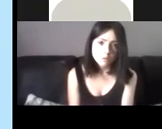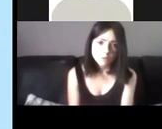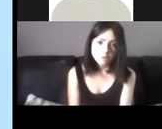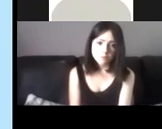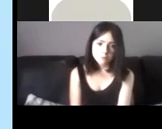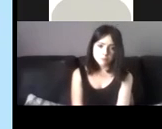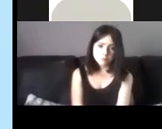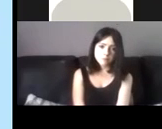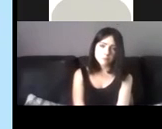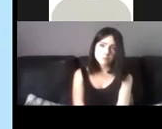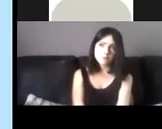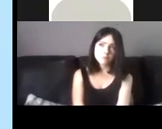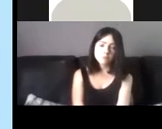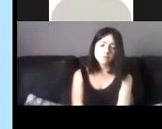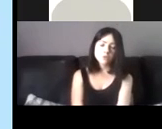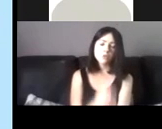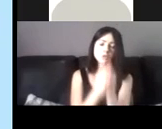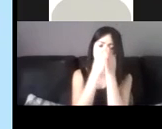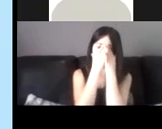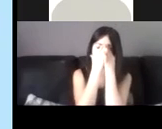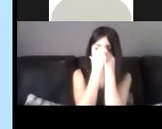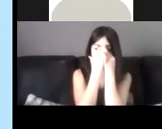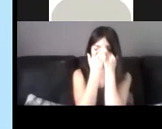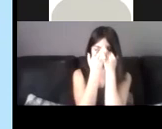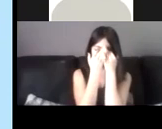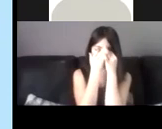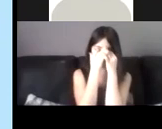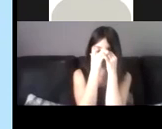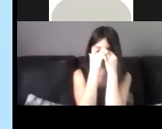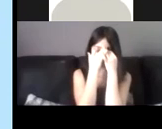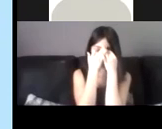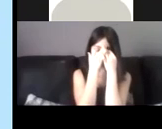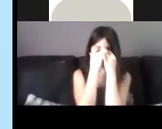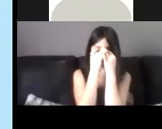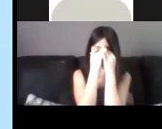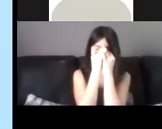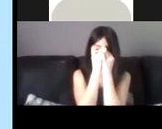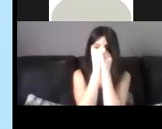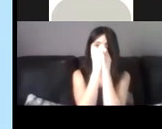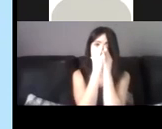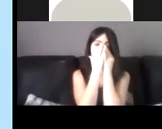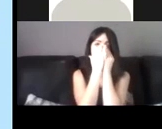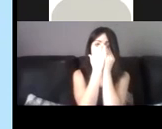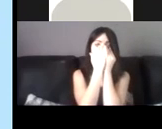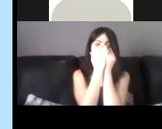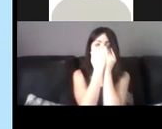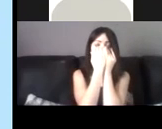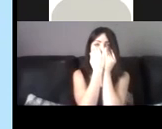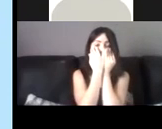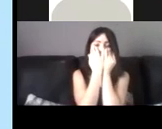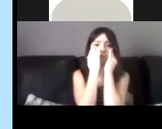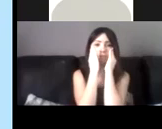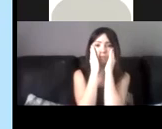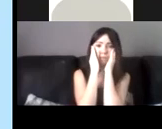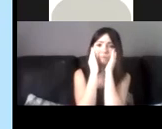prueba del día lunes, ¿ya? Entonces, por ejemplo, el día lunes les voy a colocar portada, y con el trabajo que vamos a hacer ahora, de